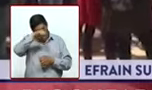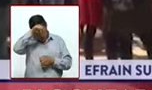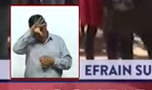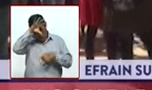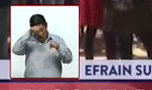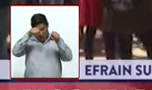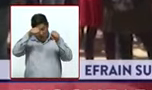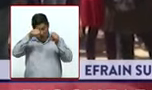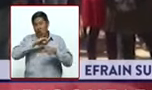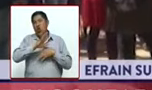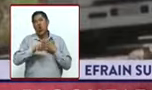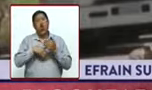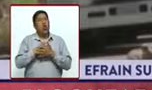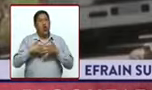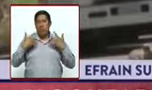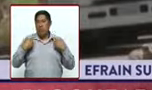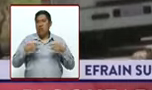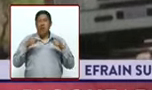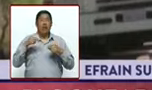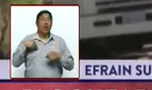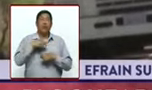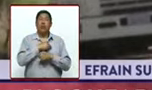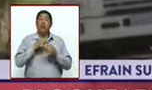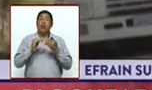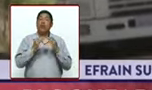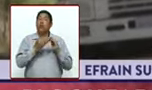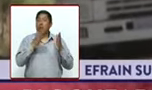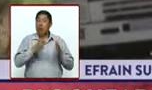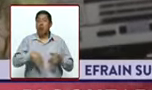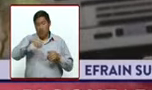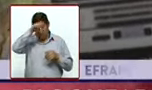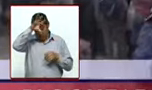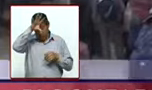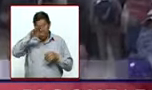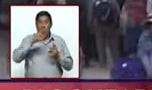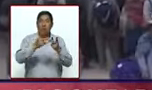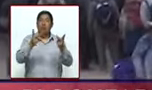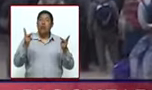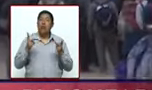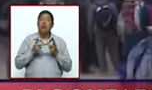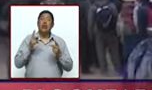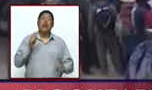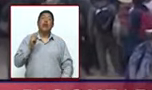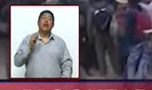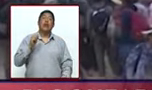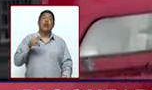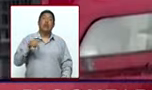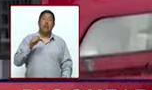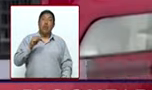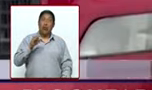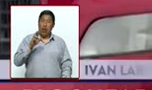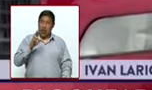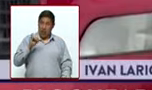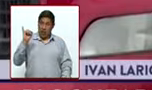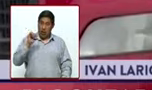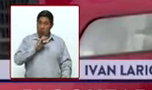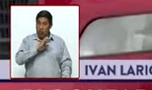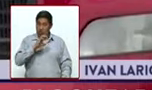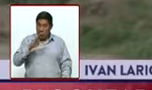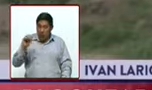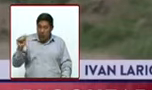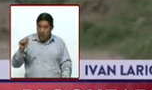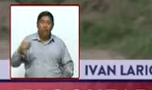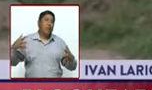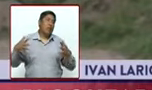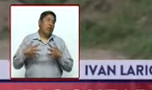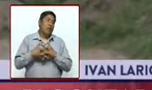todas nuestras fuerzas necesarias. Nosotros, como los cooperativos mineros de provincia de Tapacarí, cualquier rato vamos a salir a bloquear. Que no